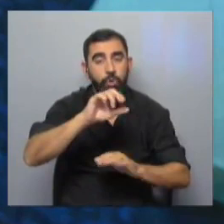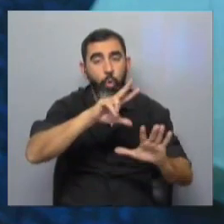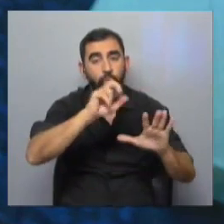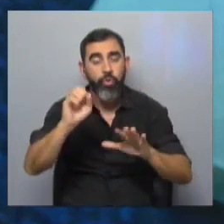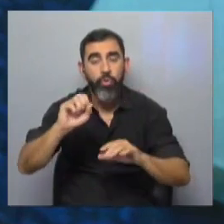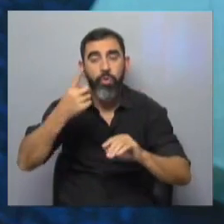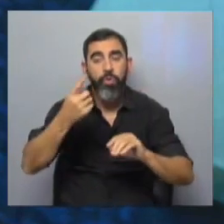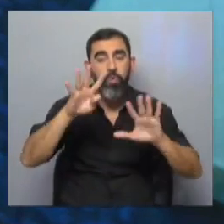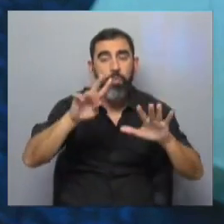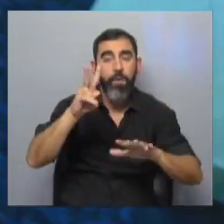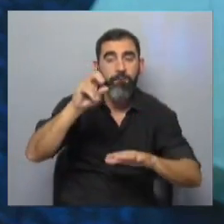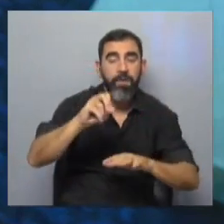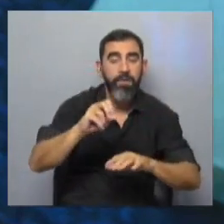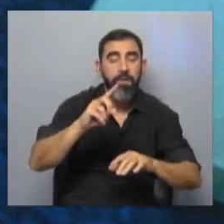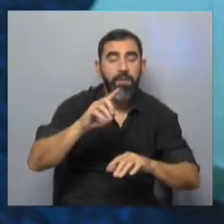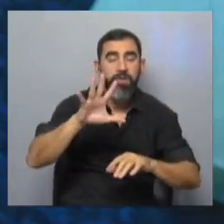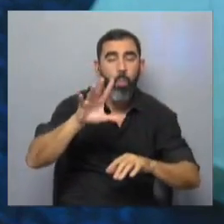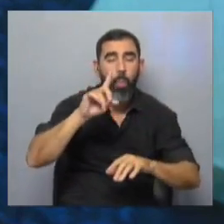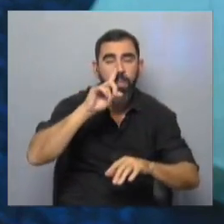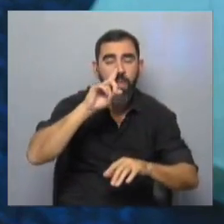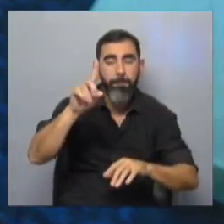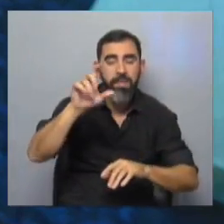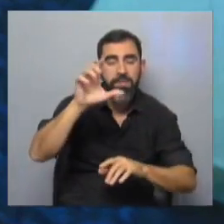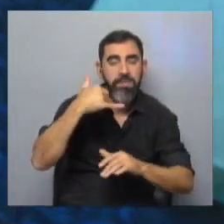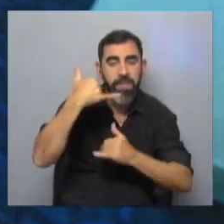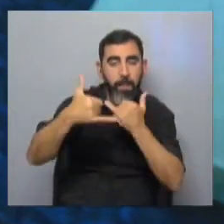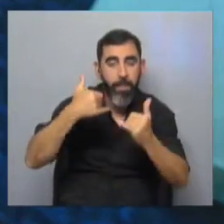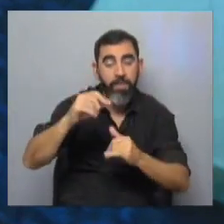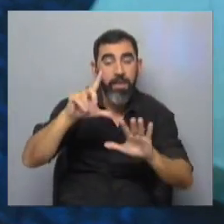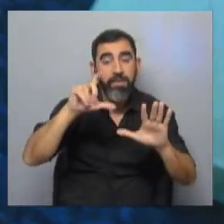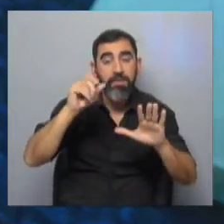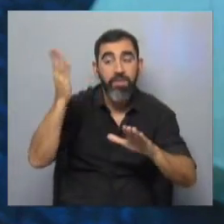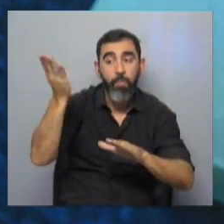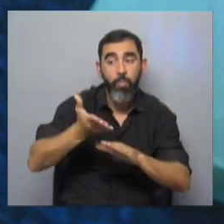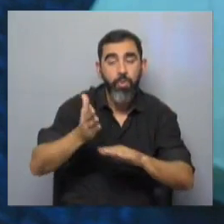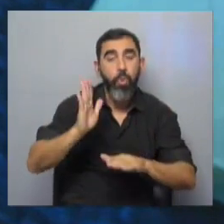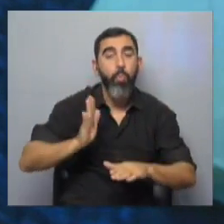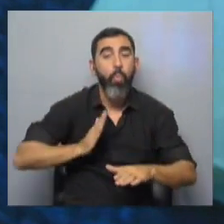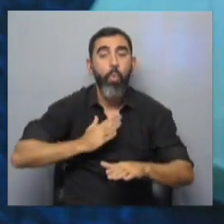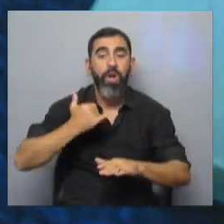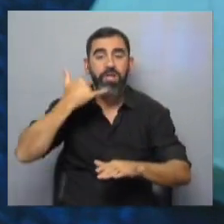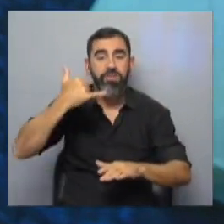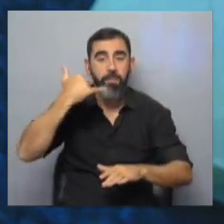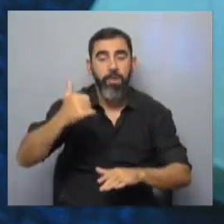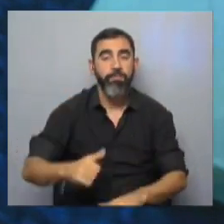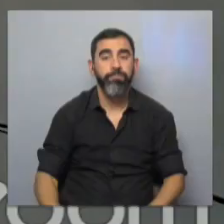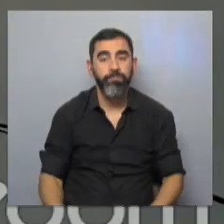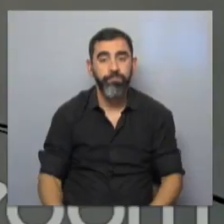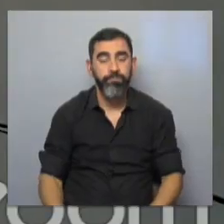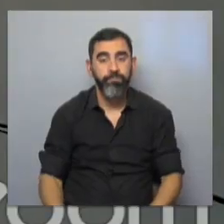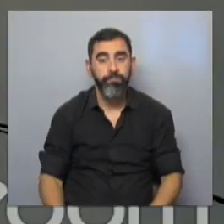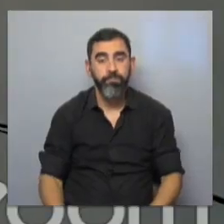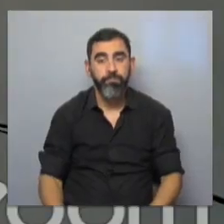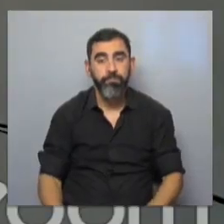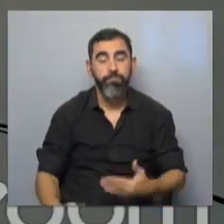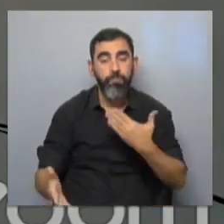0800-1920 recibió 51.800 llamadas, de las cuales 70% fueron de mujeres. En